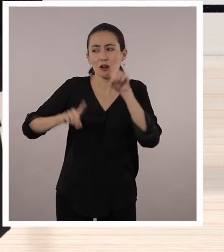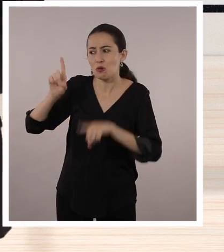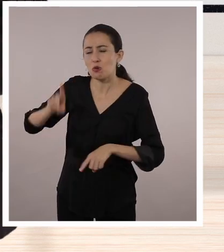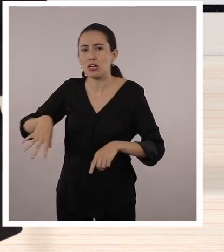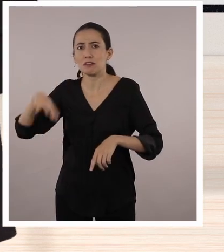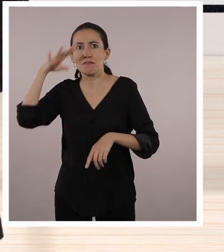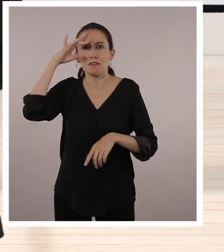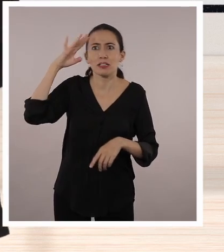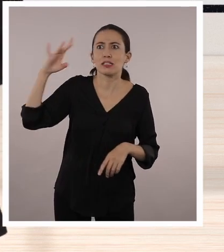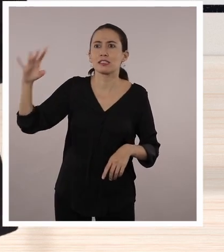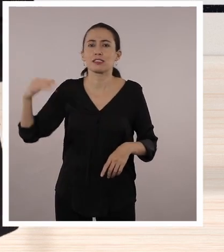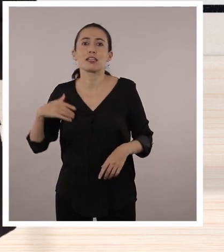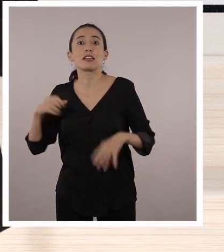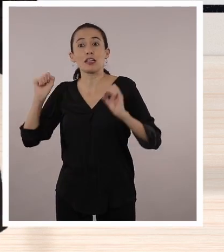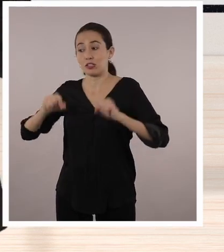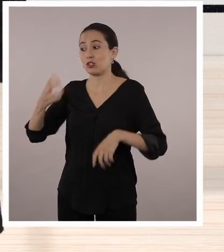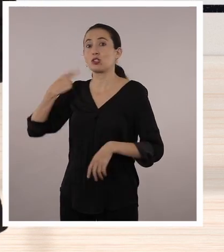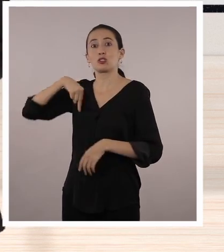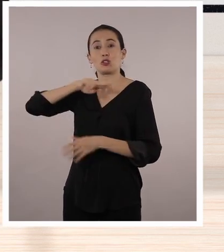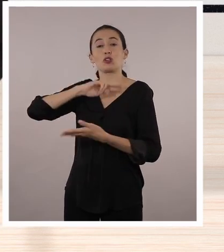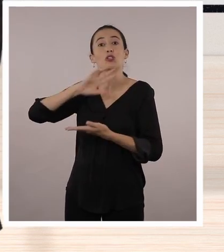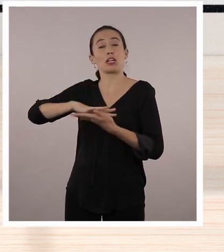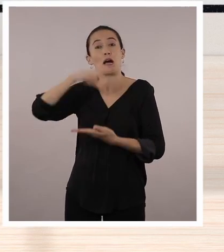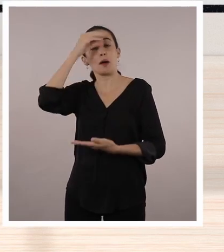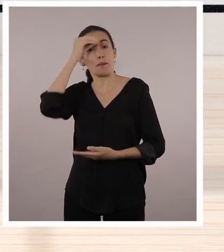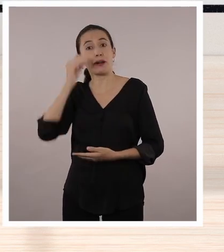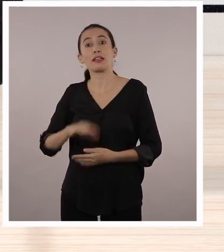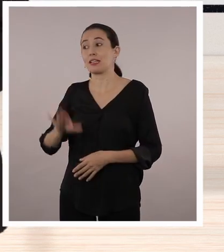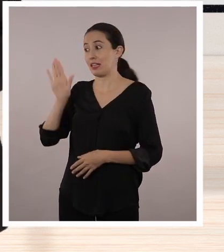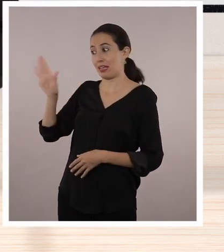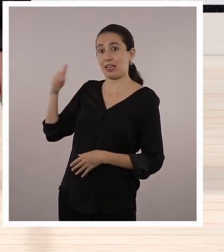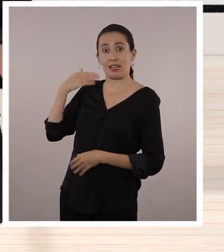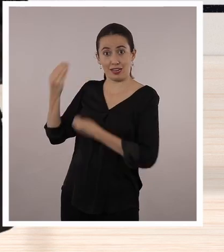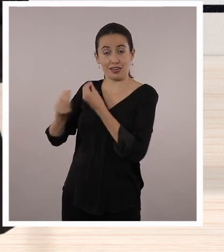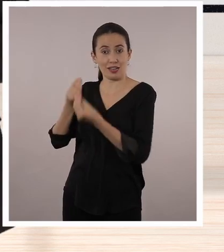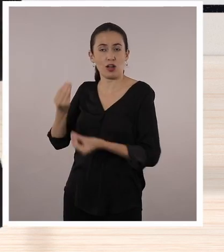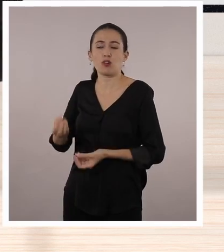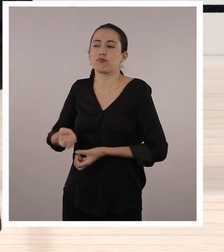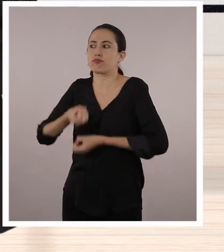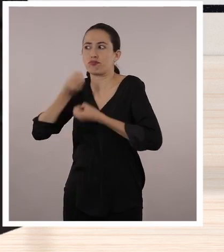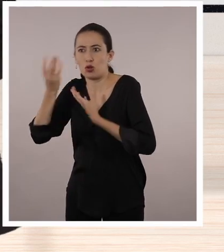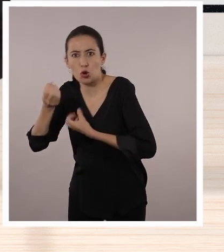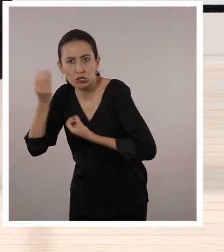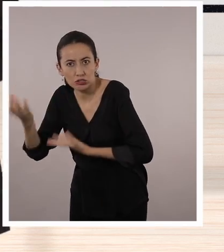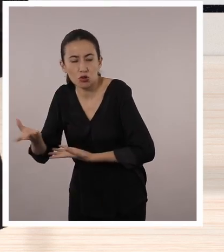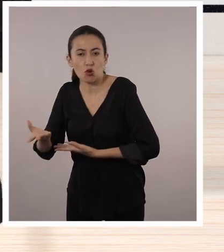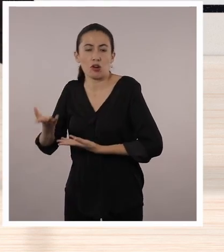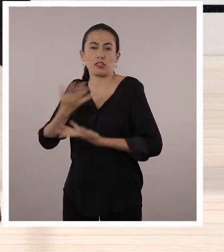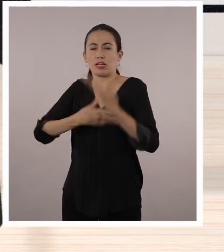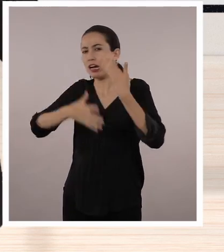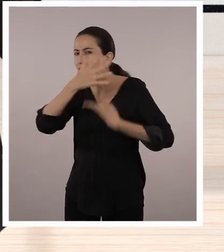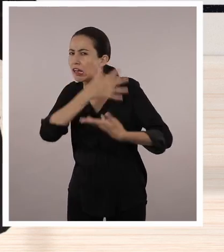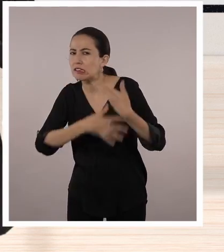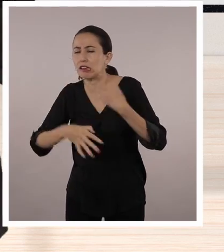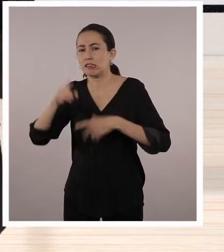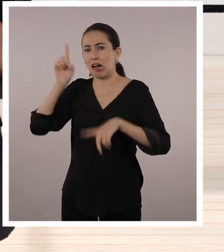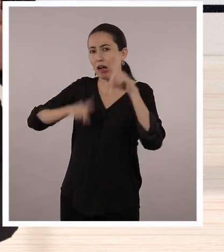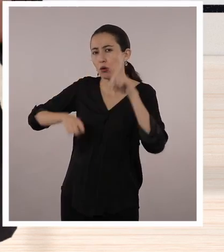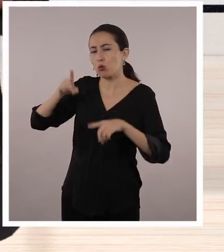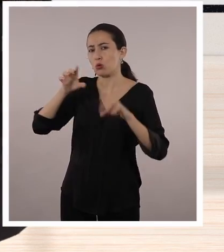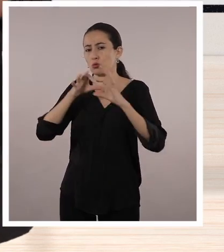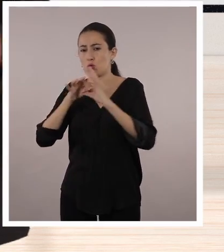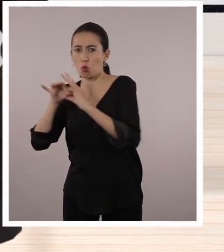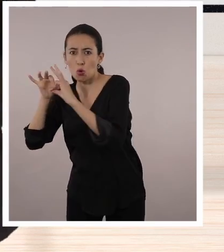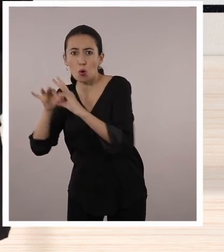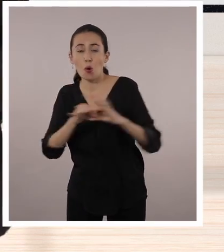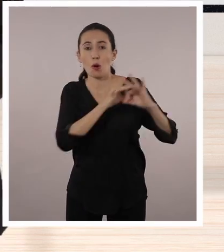que sí. Me encanta porque nosotros podemos aprender más de estas narraciones, como dice Nelly. Nos cuentan historias, nos cuentan parte de esas creencias